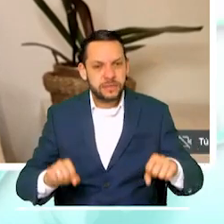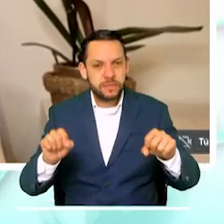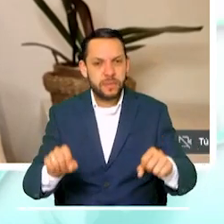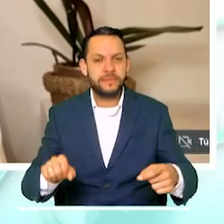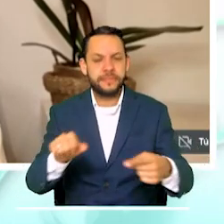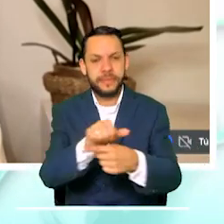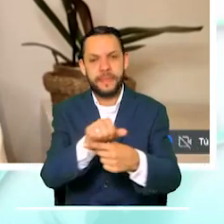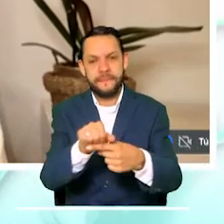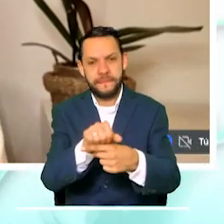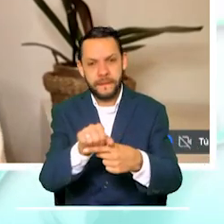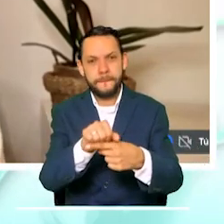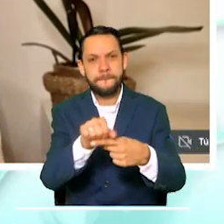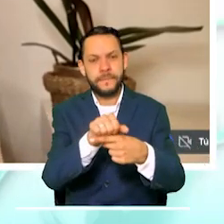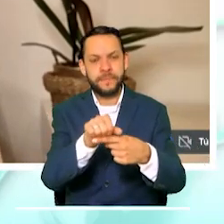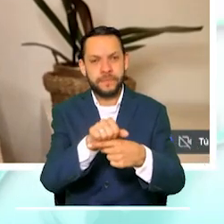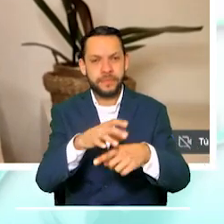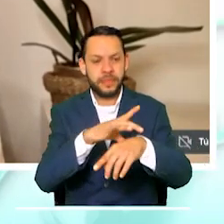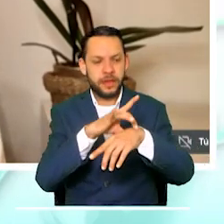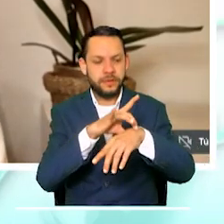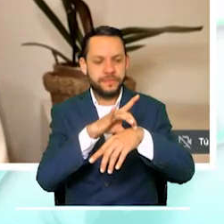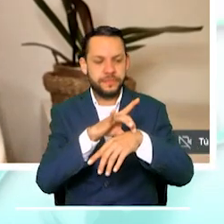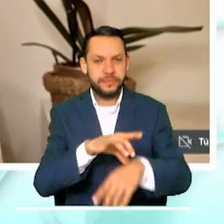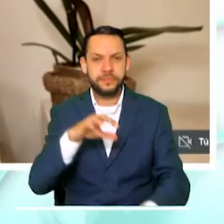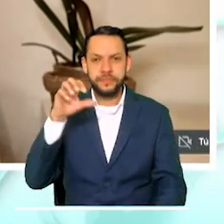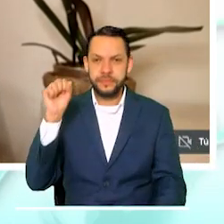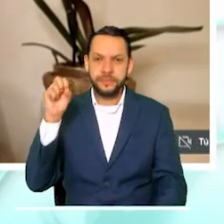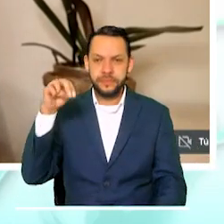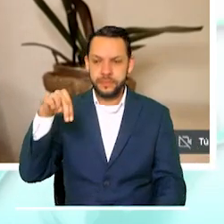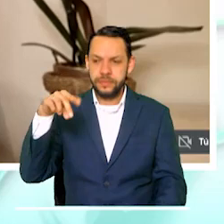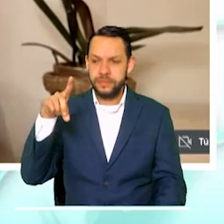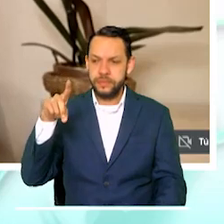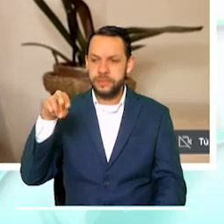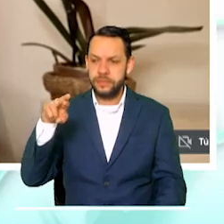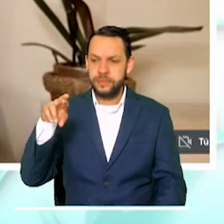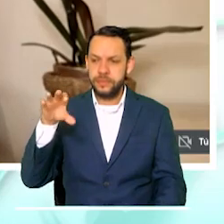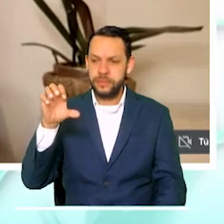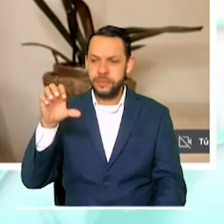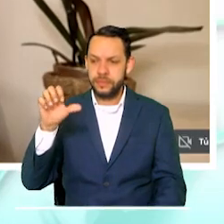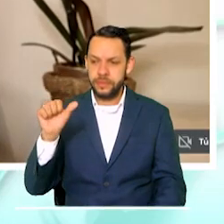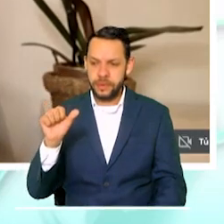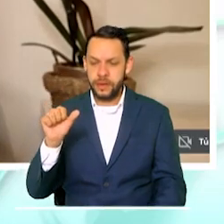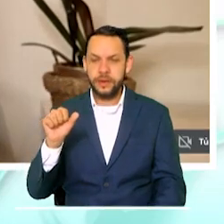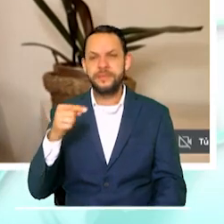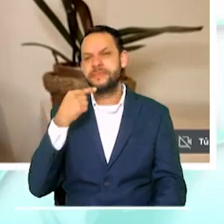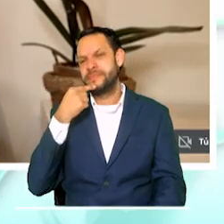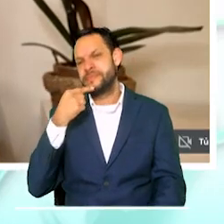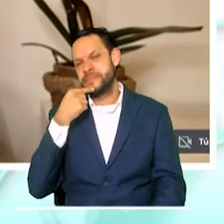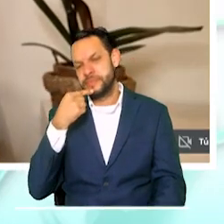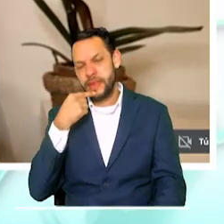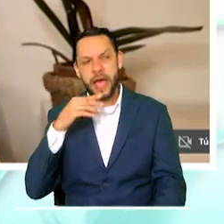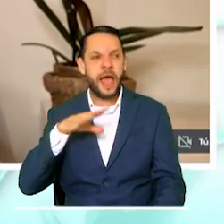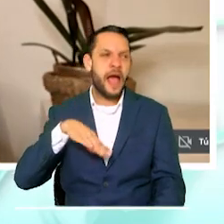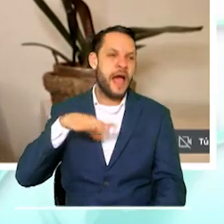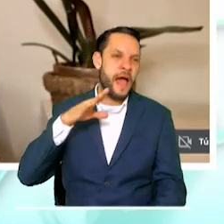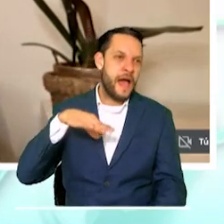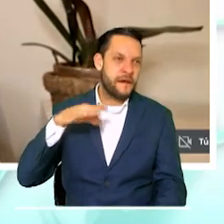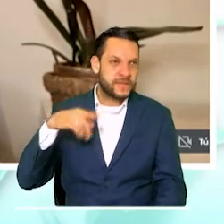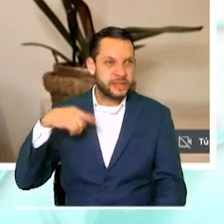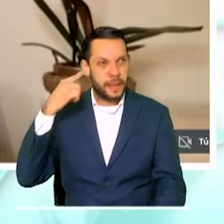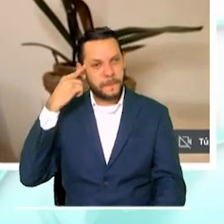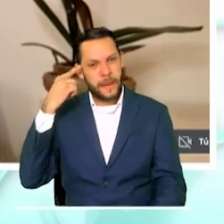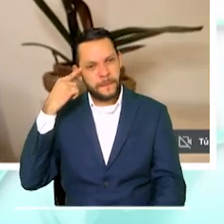también compartir con la doctora Andrea Camila, que me decía, pero mi mente a veces no logra. Claro que